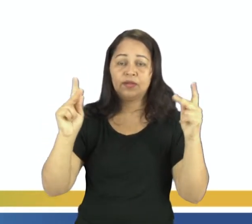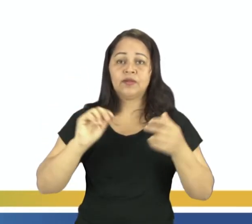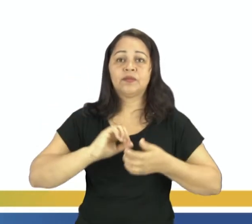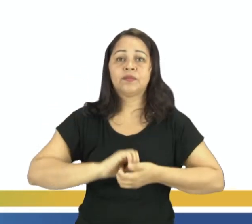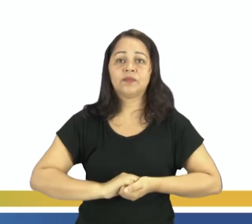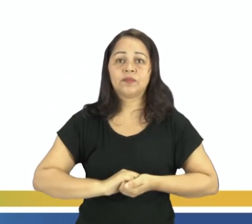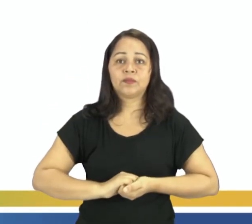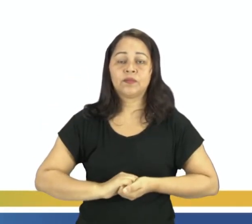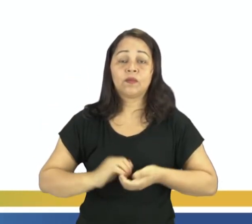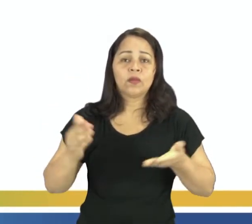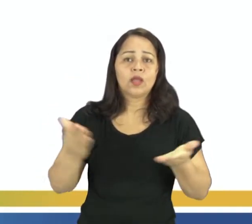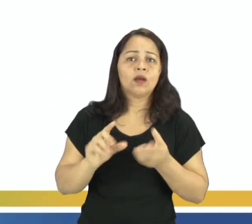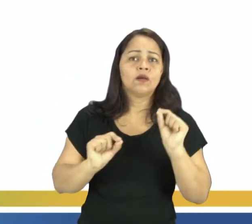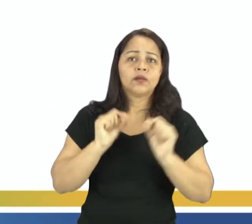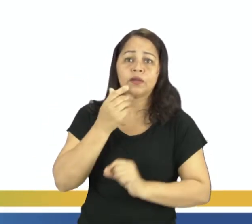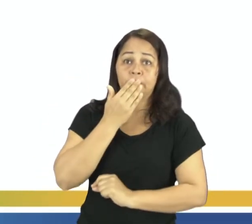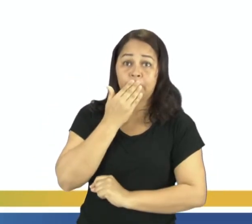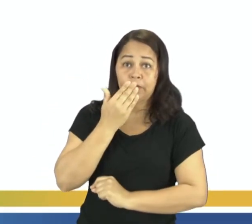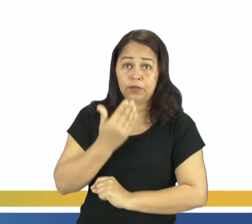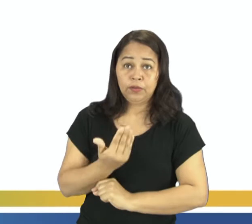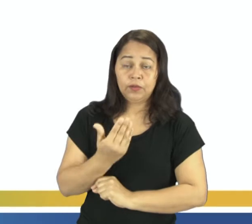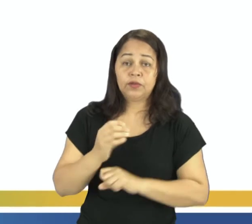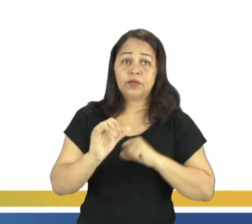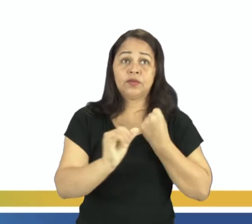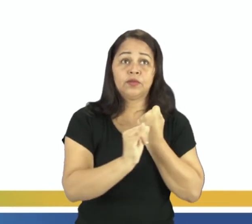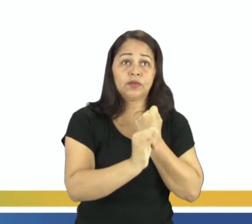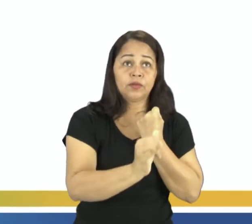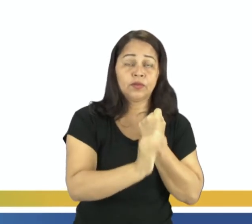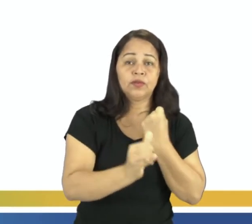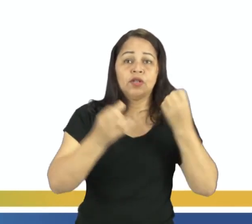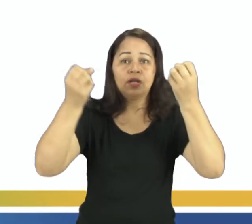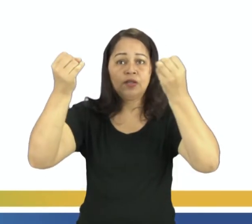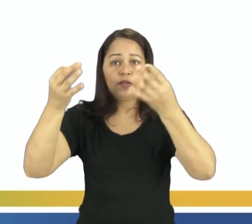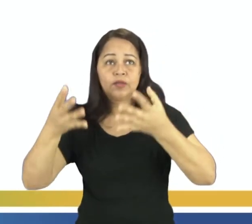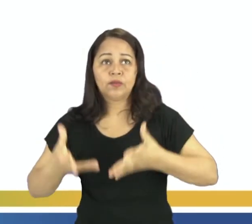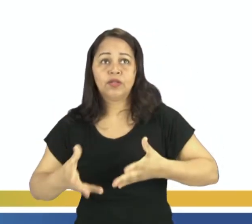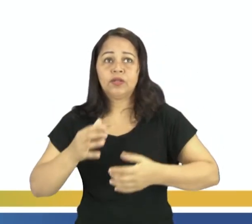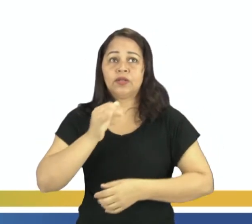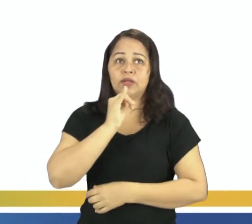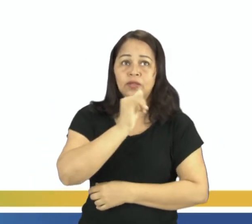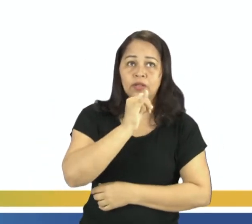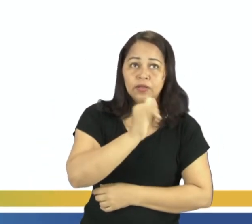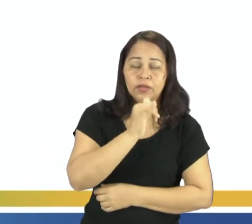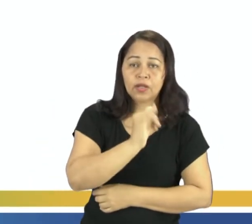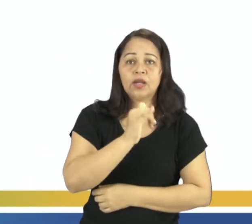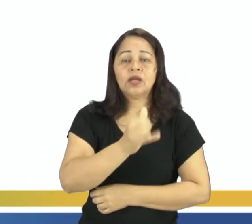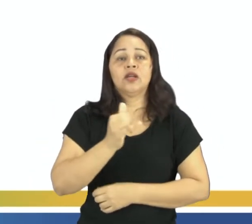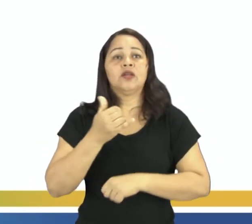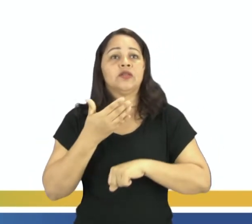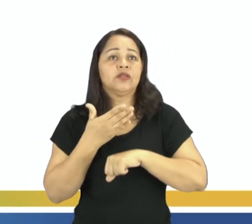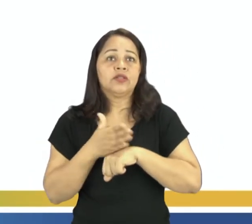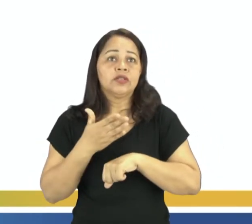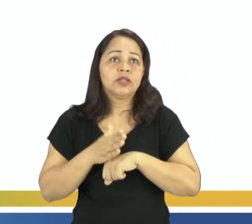para o português. Os tipos de crônica, nós temos a crônica descritiva, narrativa, de